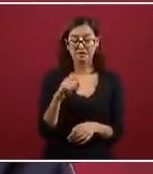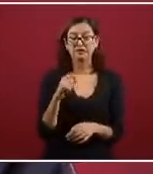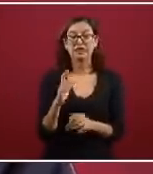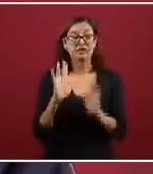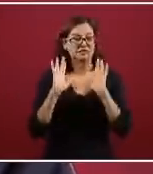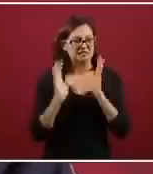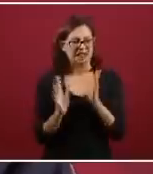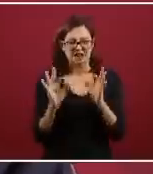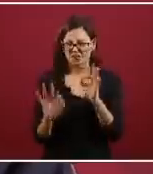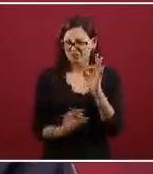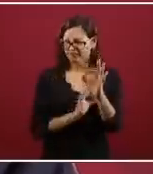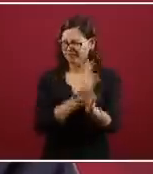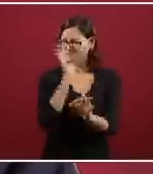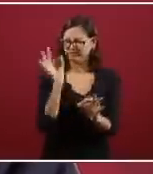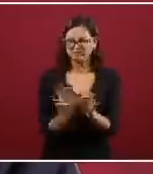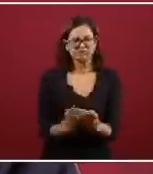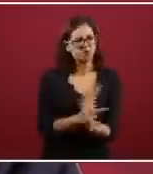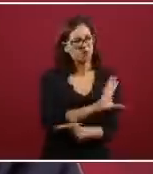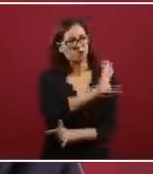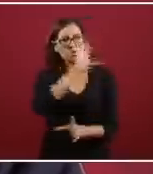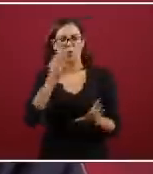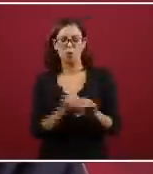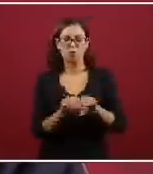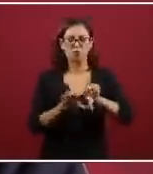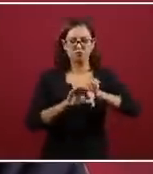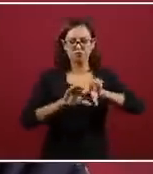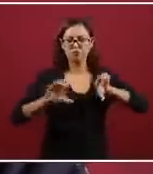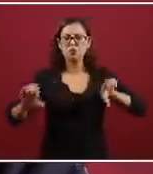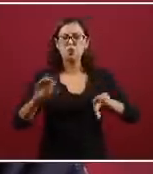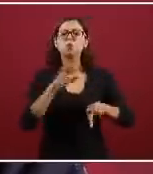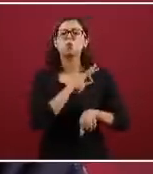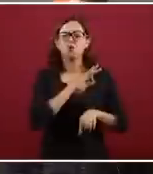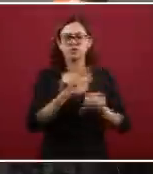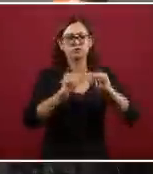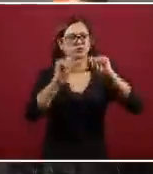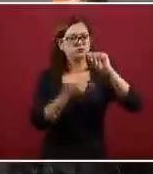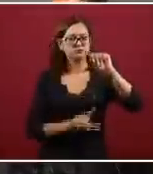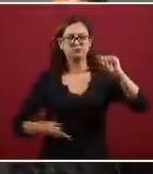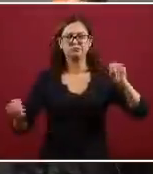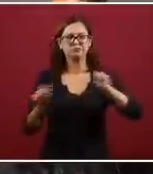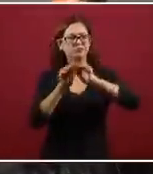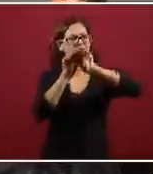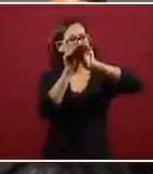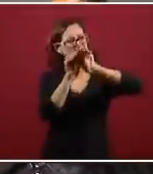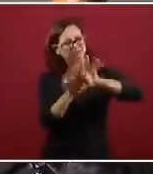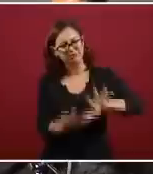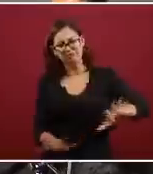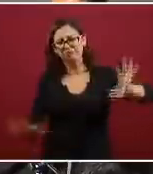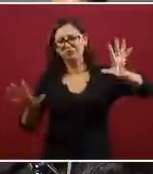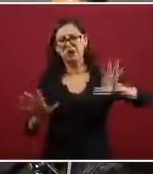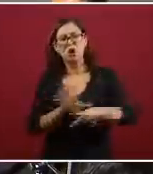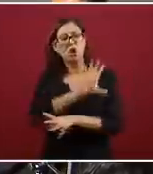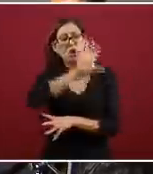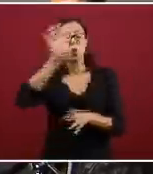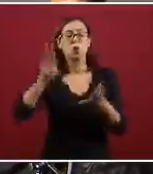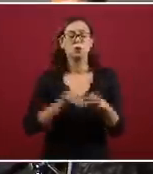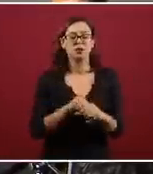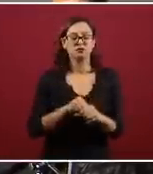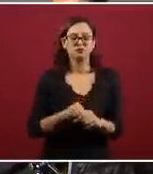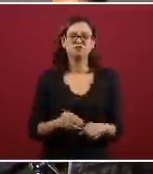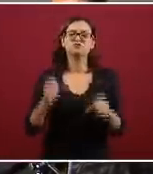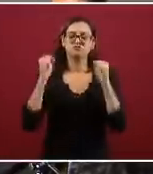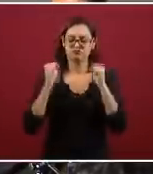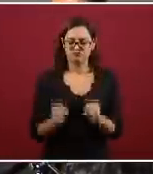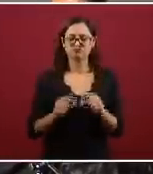gas natural al norte, occidente y centro de México, garantizando así un futuro más próspero para